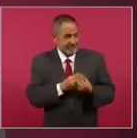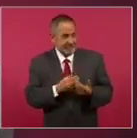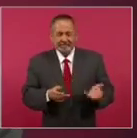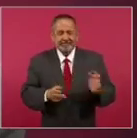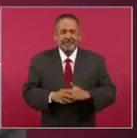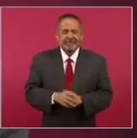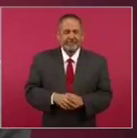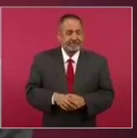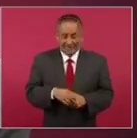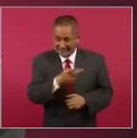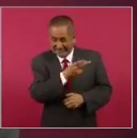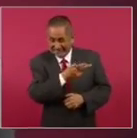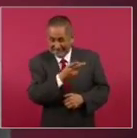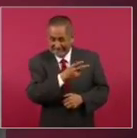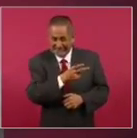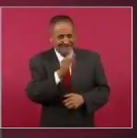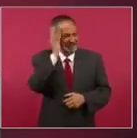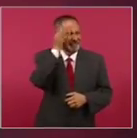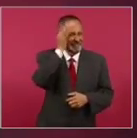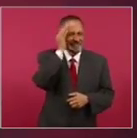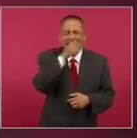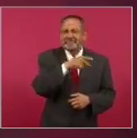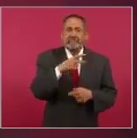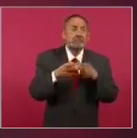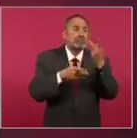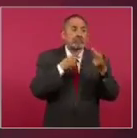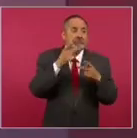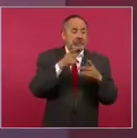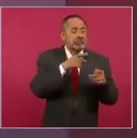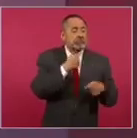porque esos son voceros,